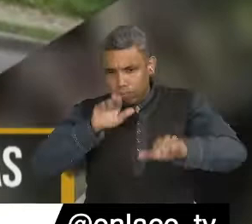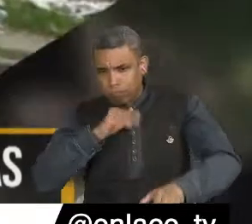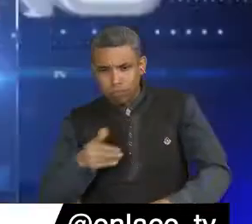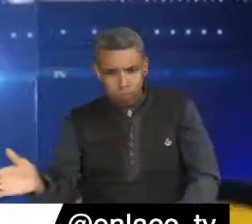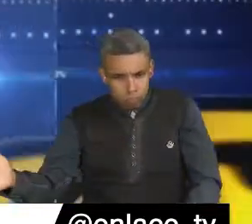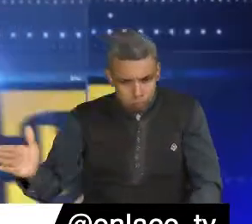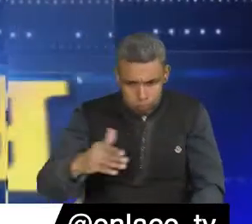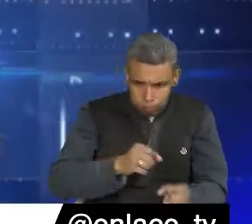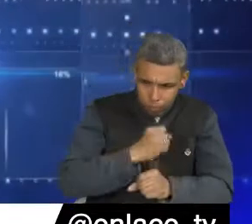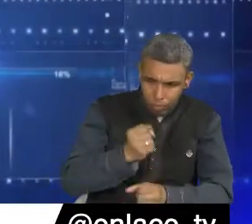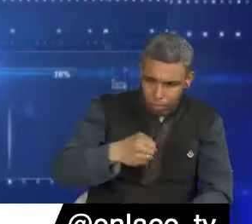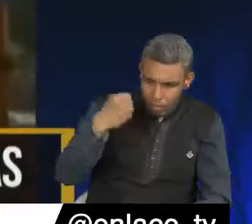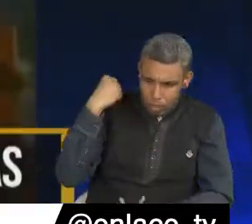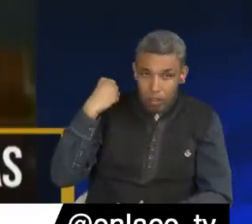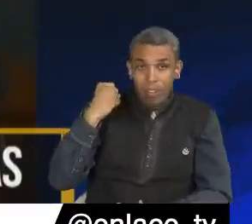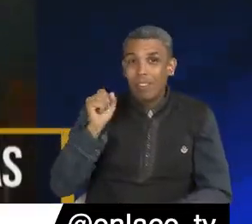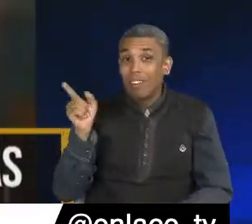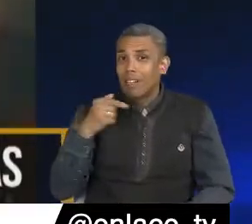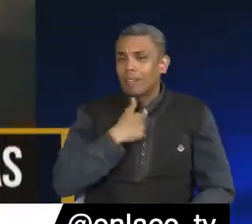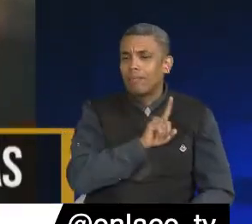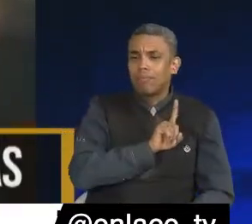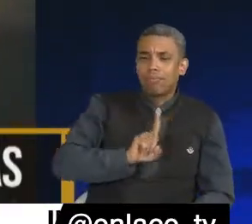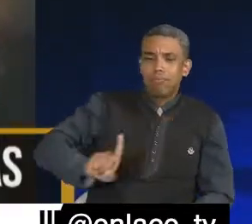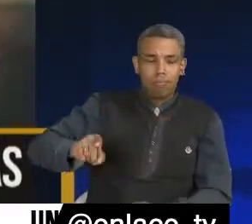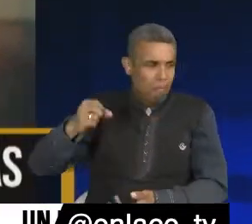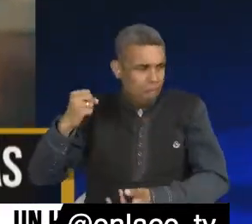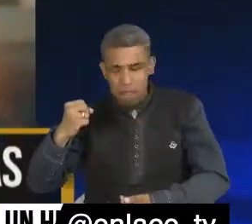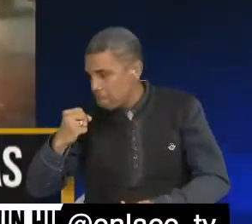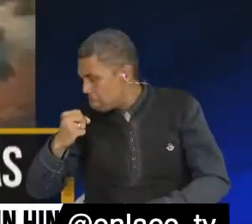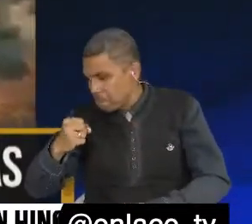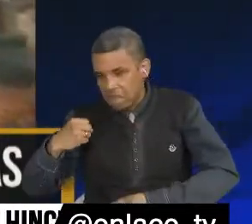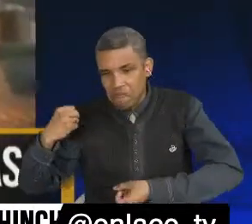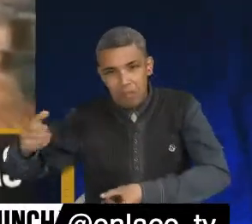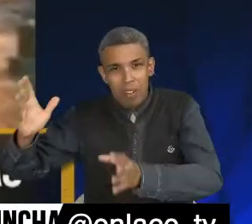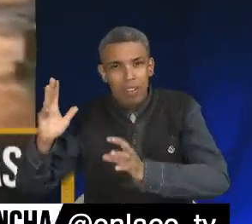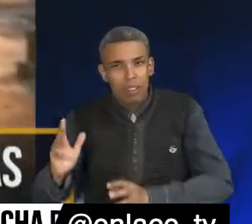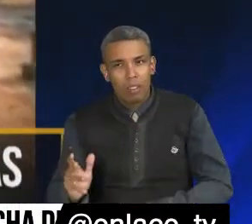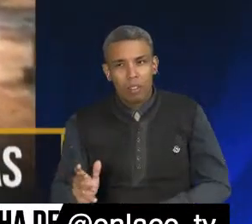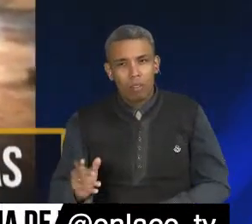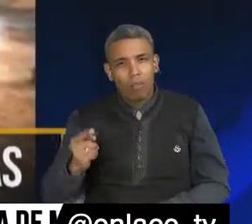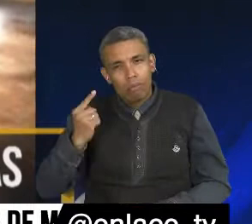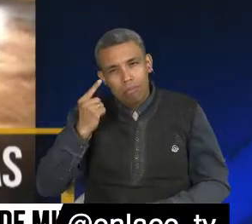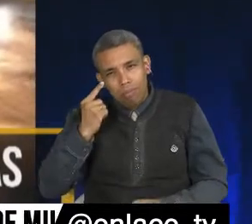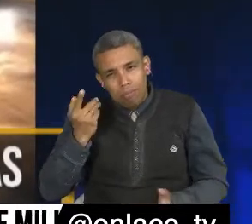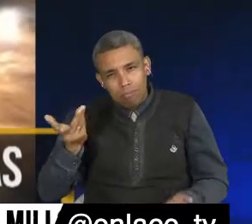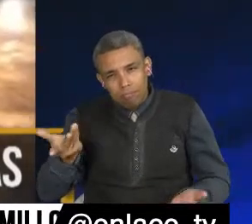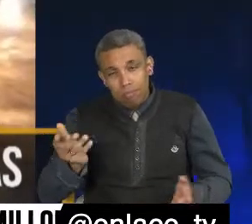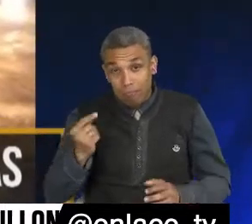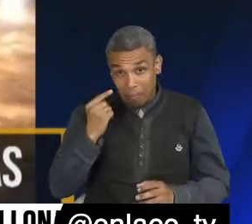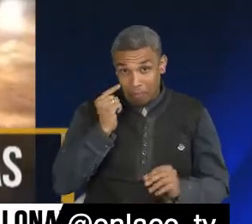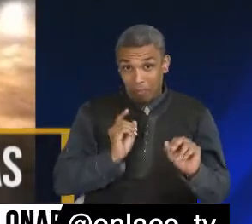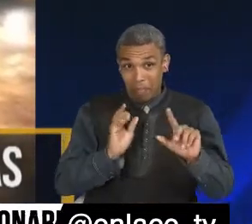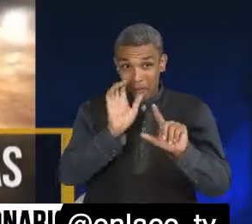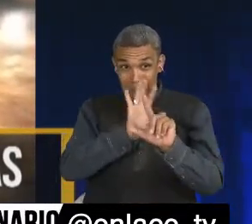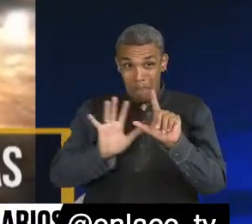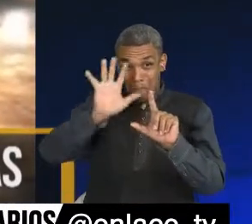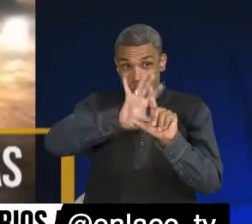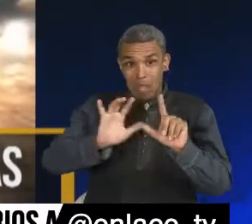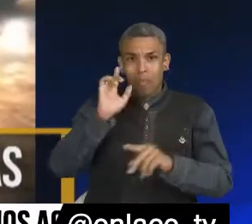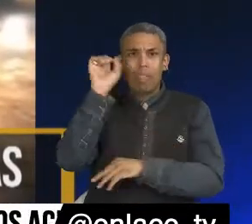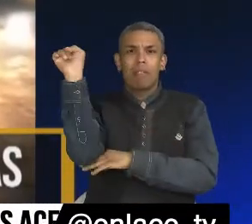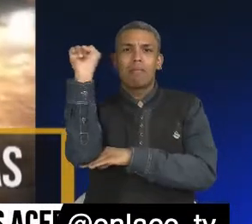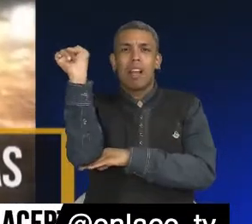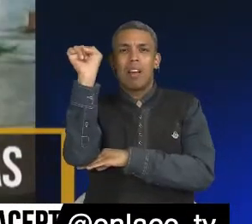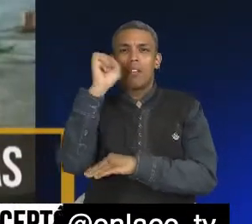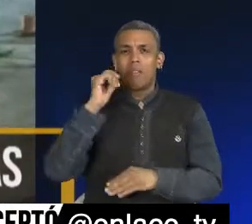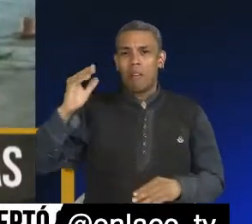baldío. Y para cerrar, nuestro reportero ciudadano, les mostraremos este video en donde se ve cómo estos vehículos que salen del